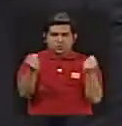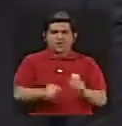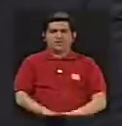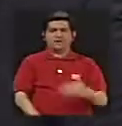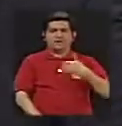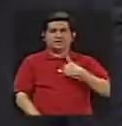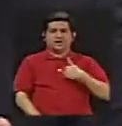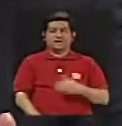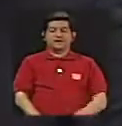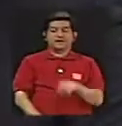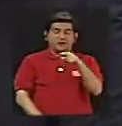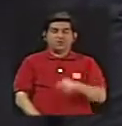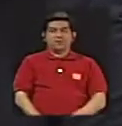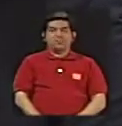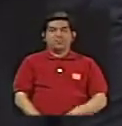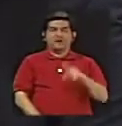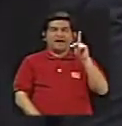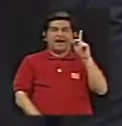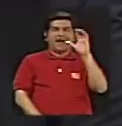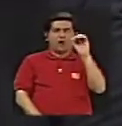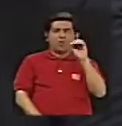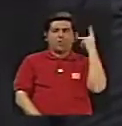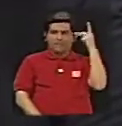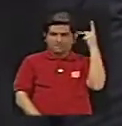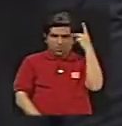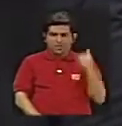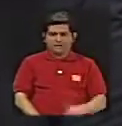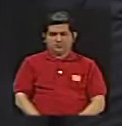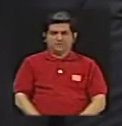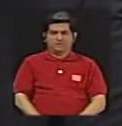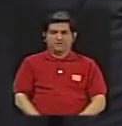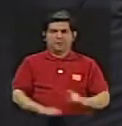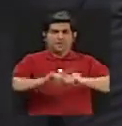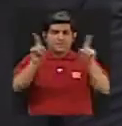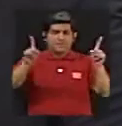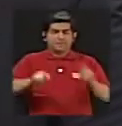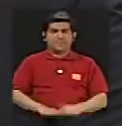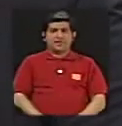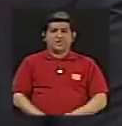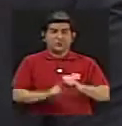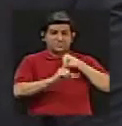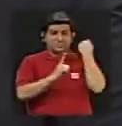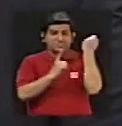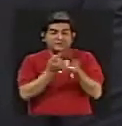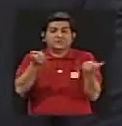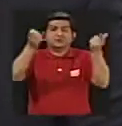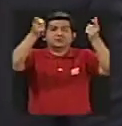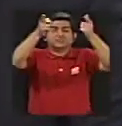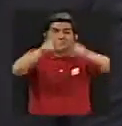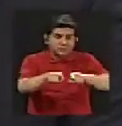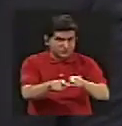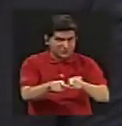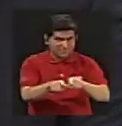digamos, un knockout político a esas alturas. Pero es un knockout político que ocurre